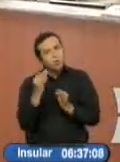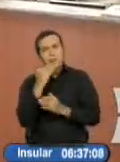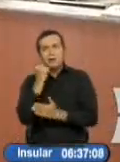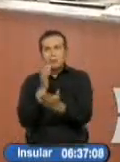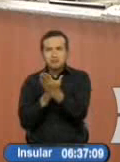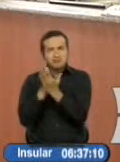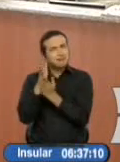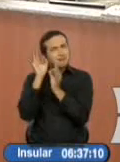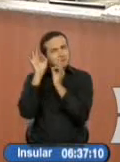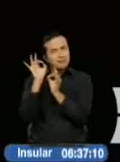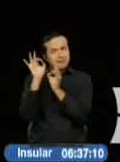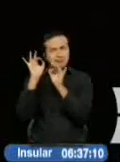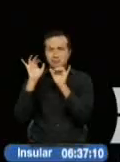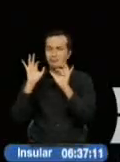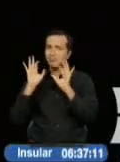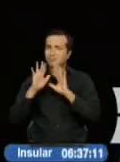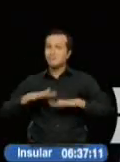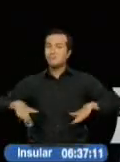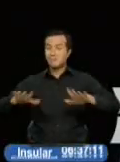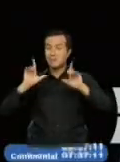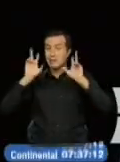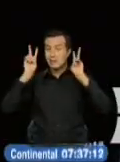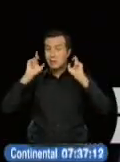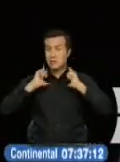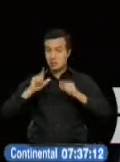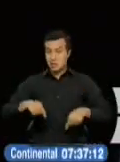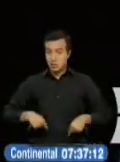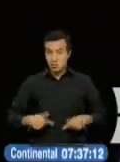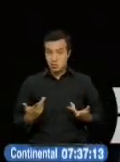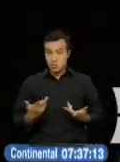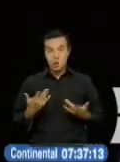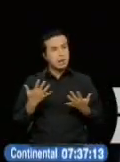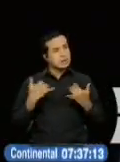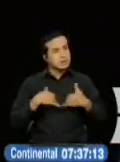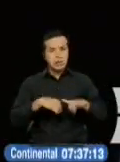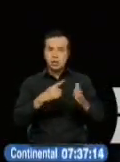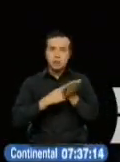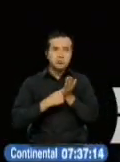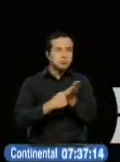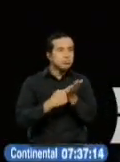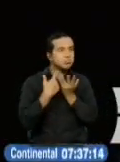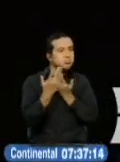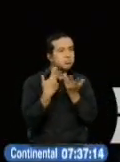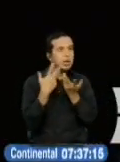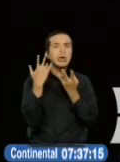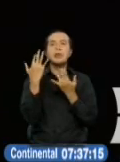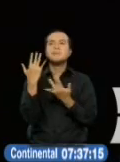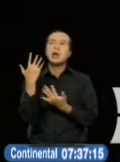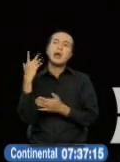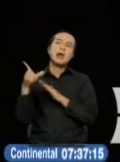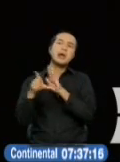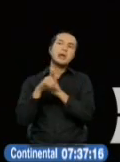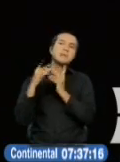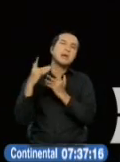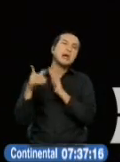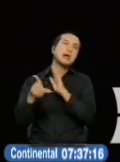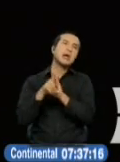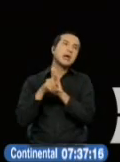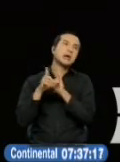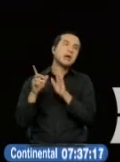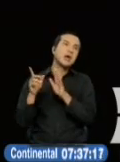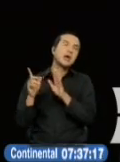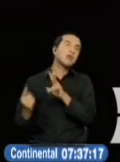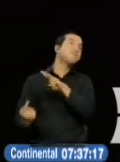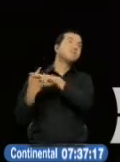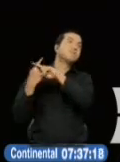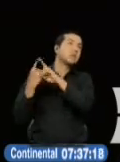camino para este sector. La idea es sentarnos sobre la mesa y seguir en esta construcción. No podemos esperar tener un código que salga de la